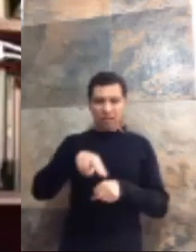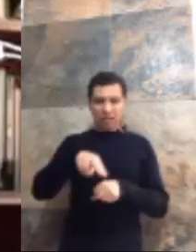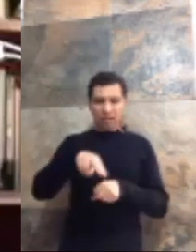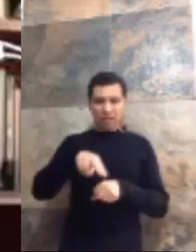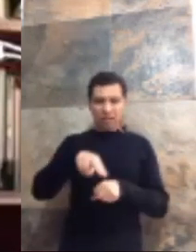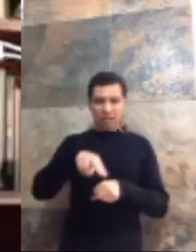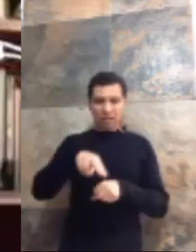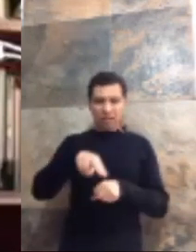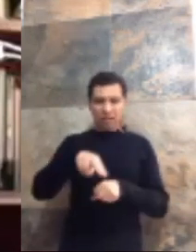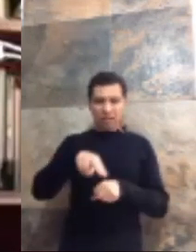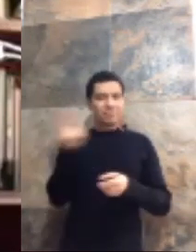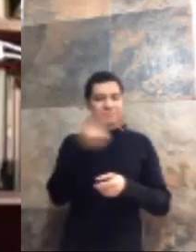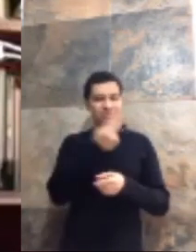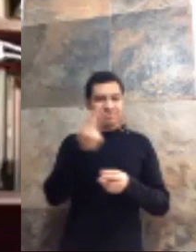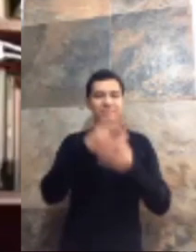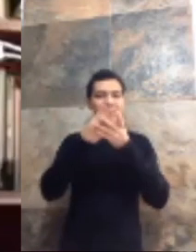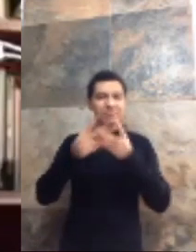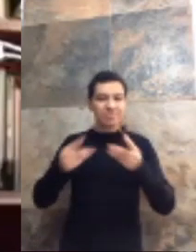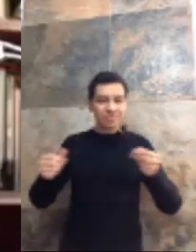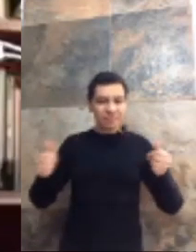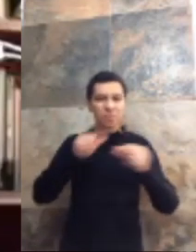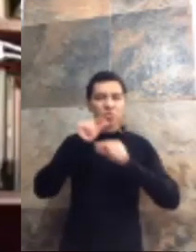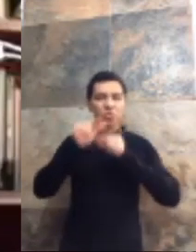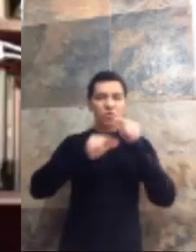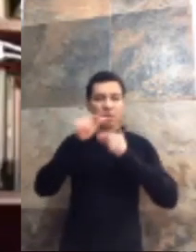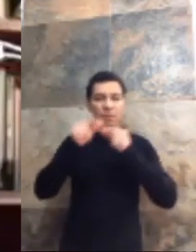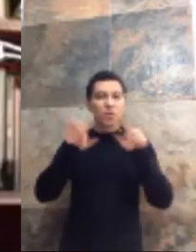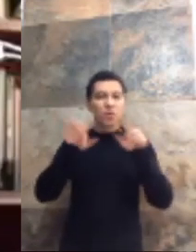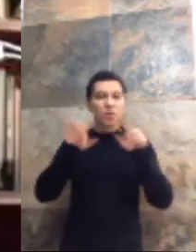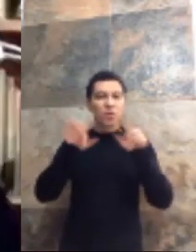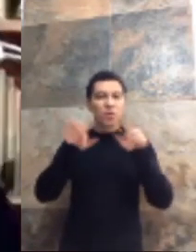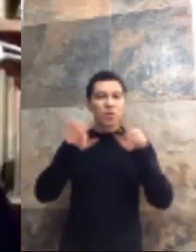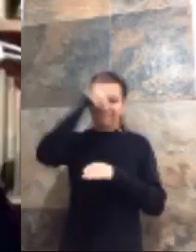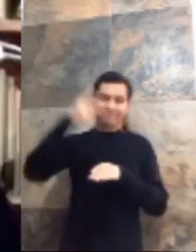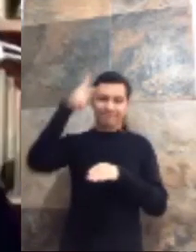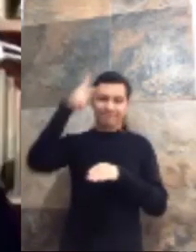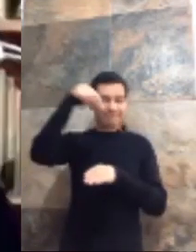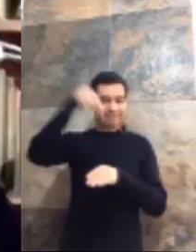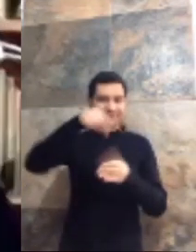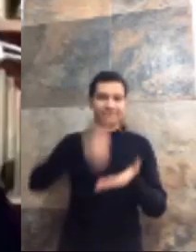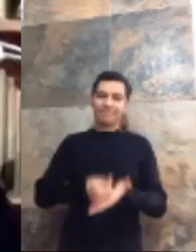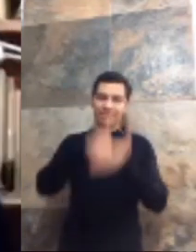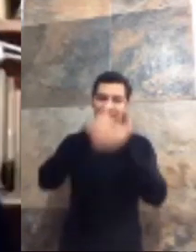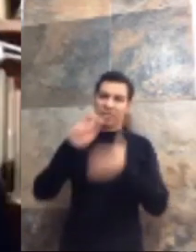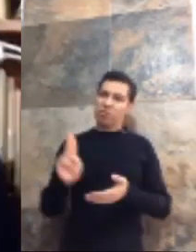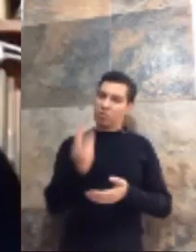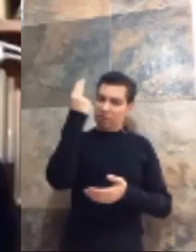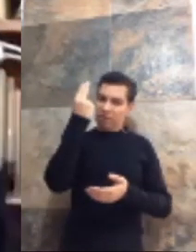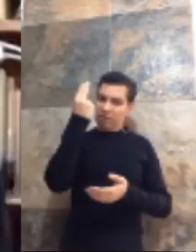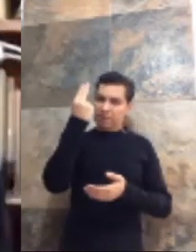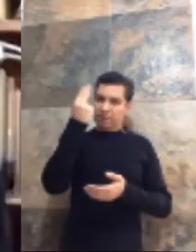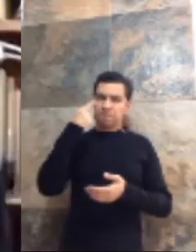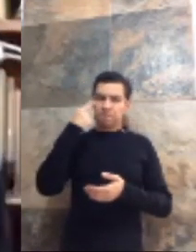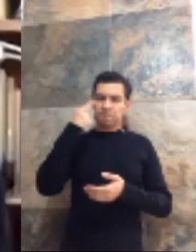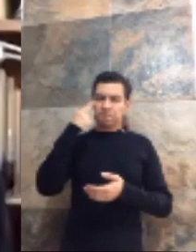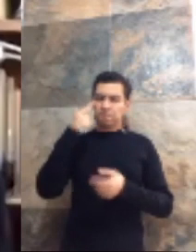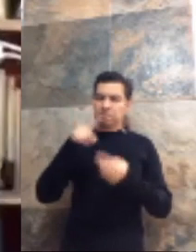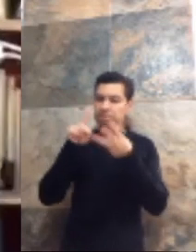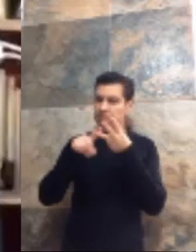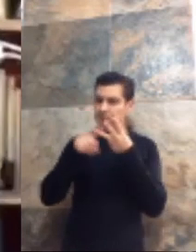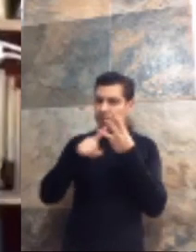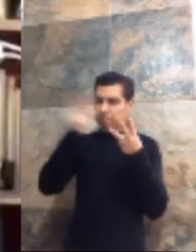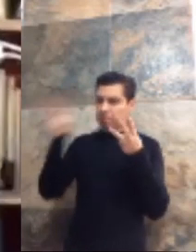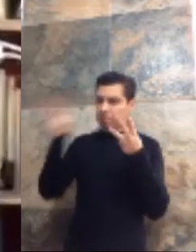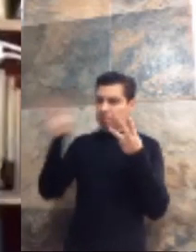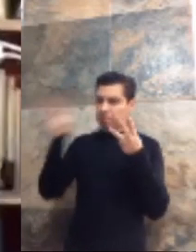ahí flotando para después tomar otras preguntas que han ido saliendo. ¿Qué hacer? ¿Qué se puede